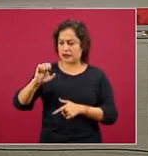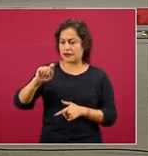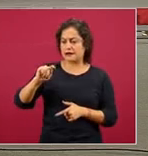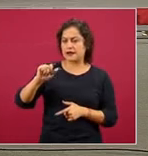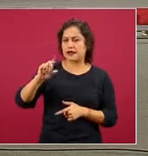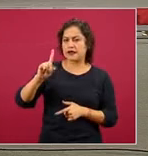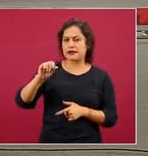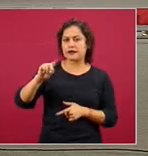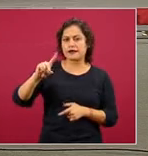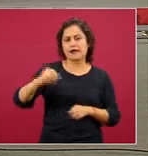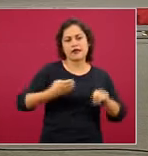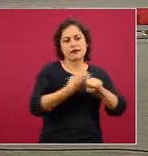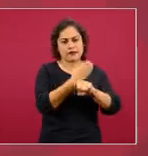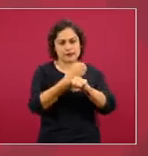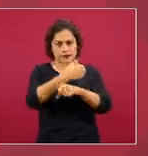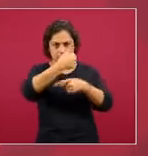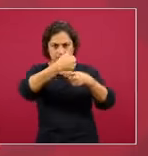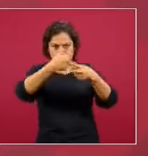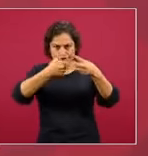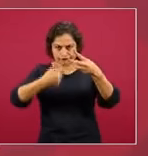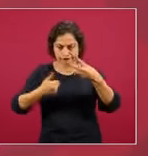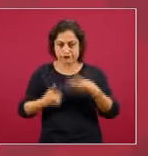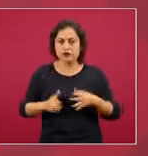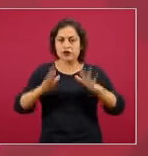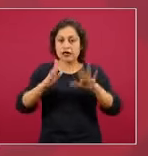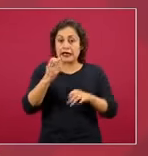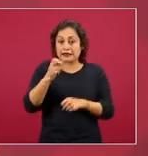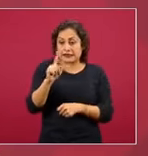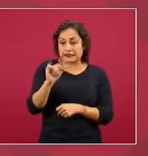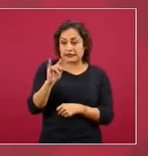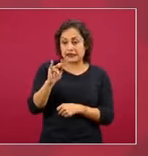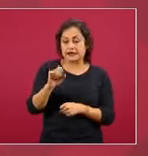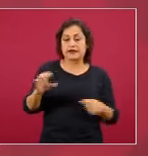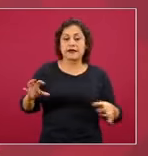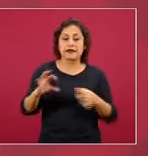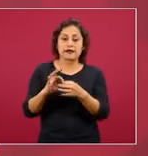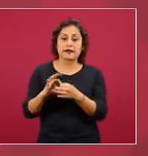federativa, y esto son letalidades que hemos calculado con la red IRAC.